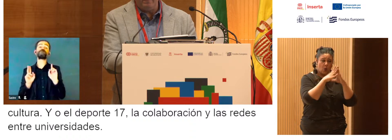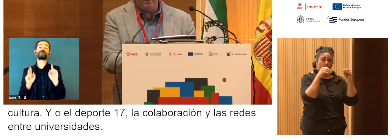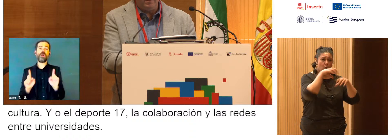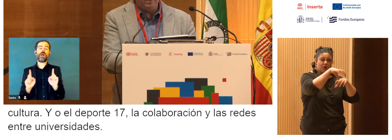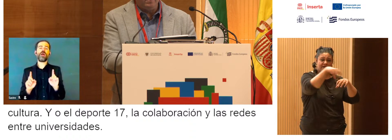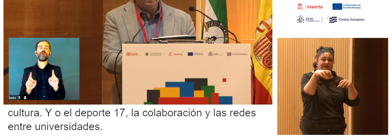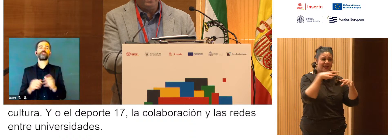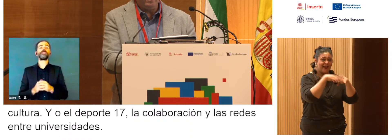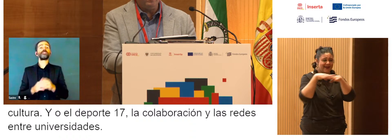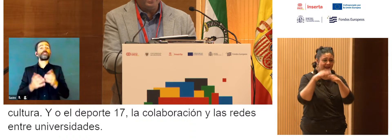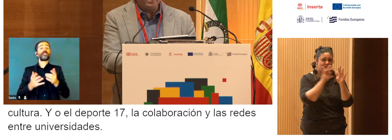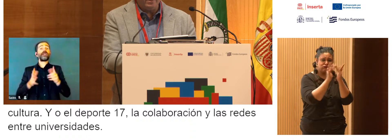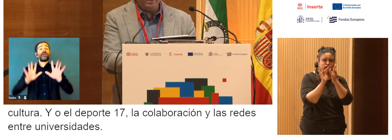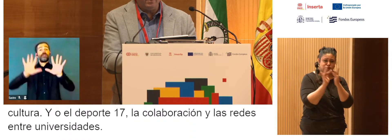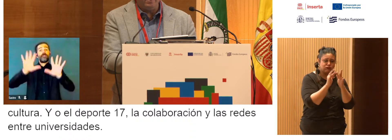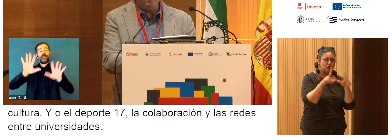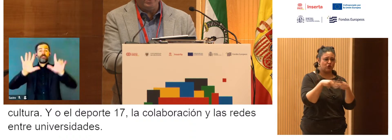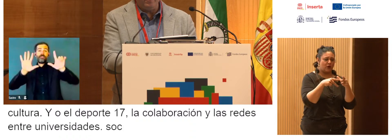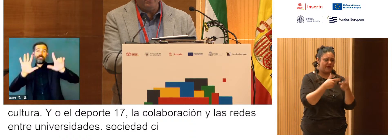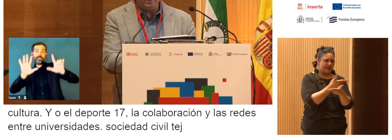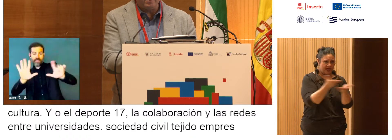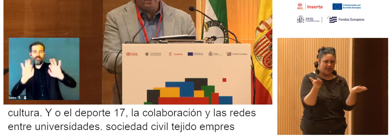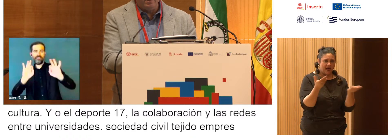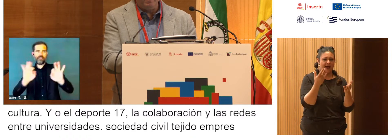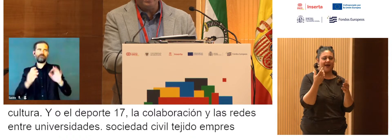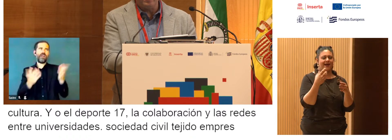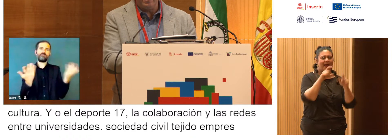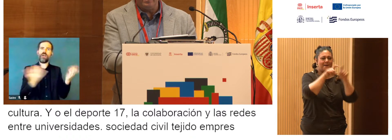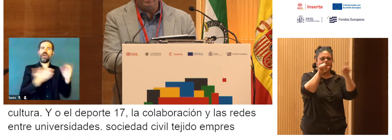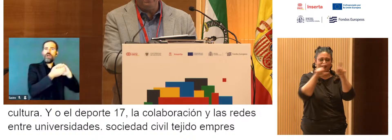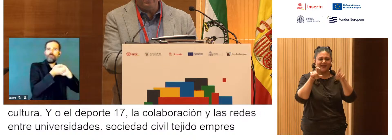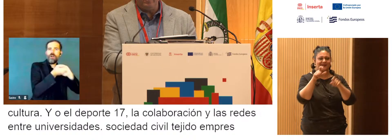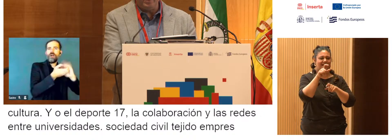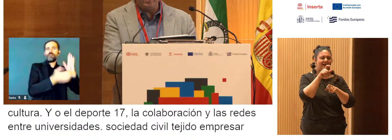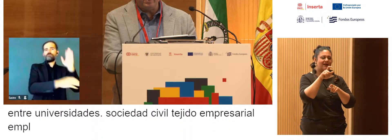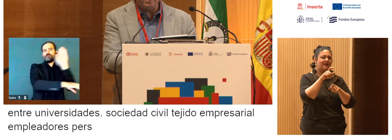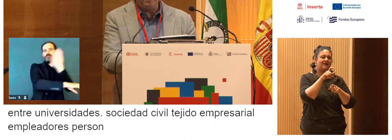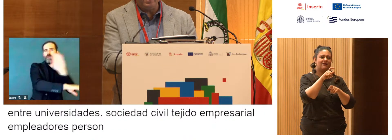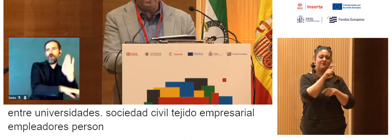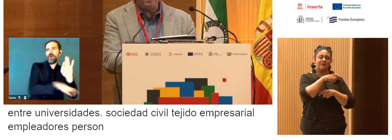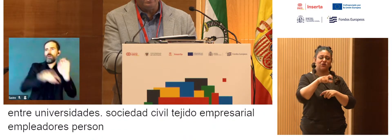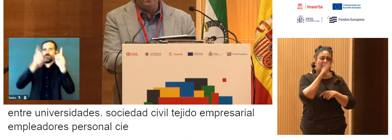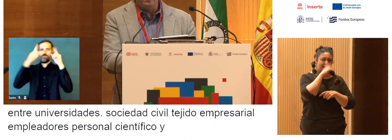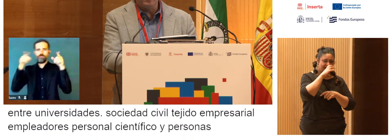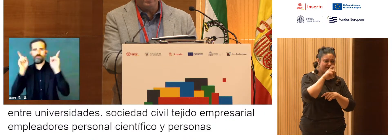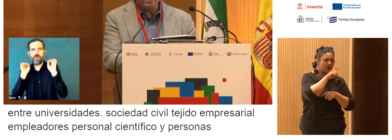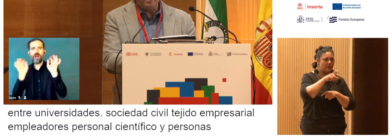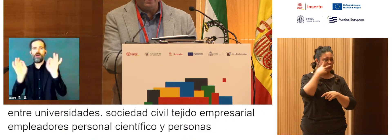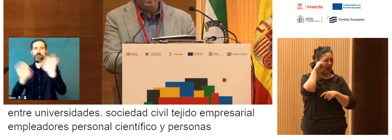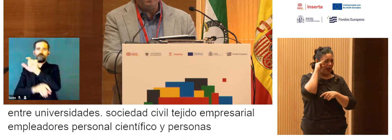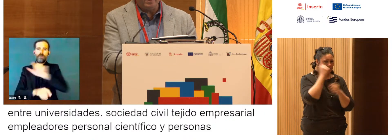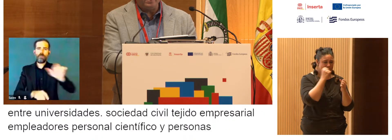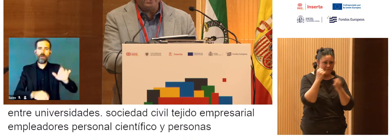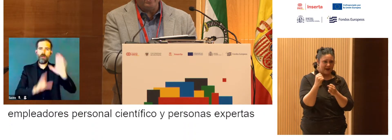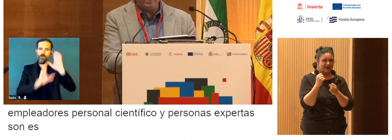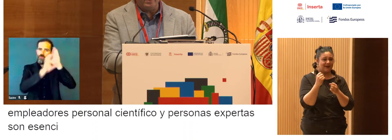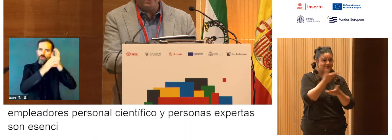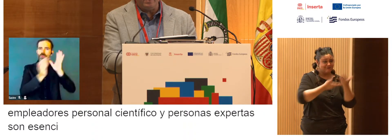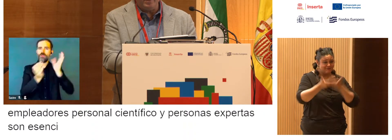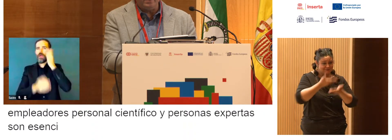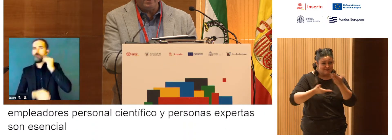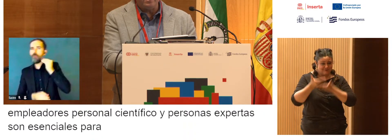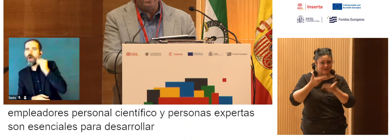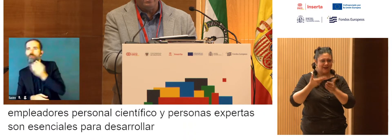sociedad civil, tejido empresarial, empleadores, personal científico y personas expertas son esenciales para